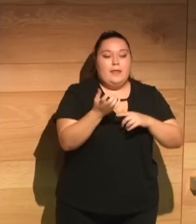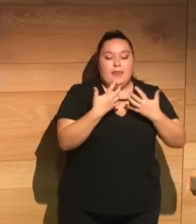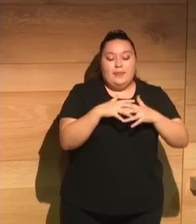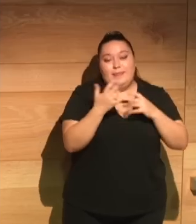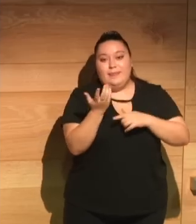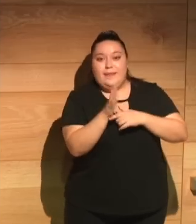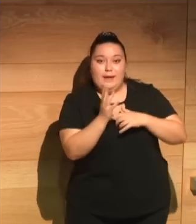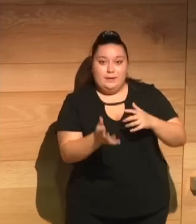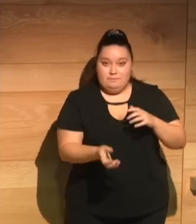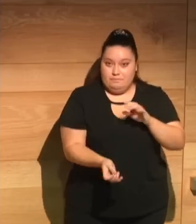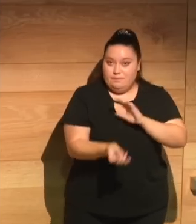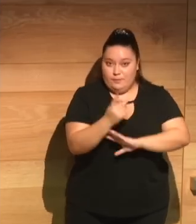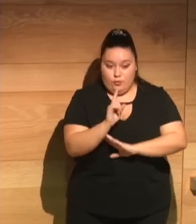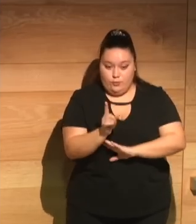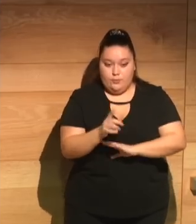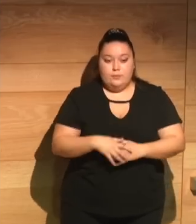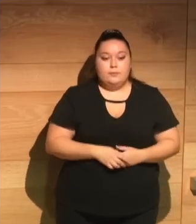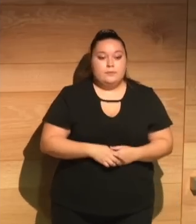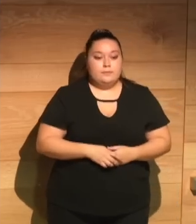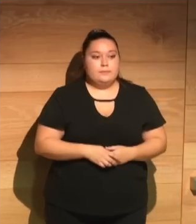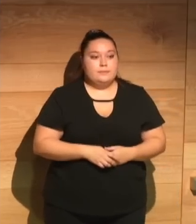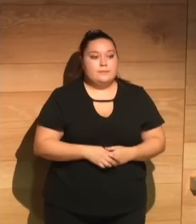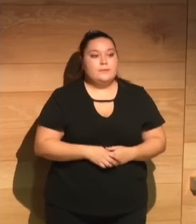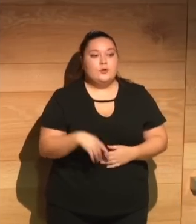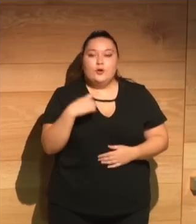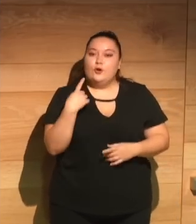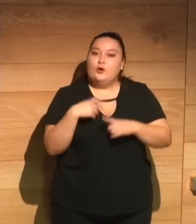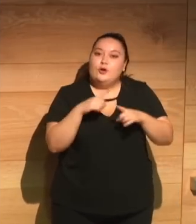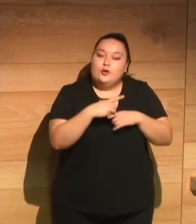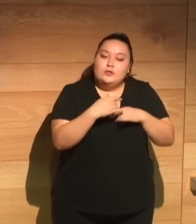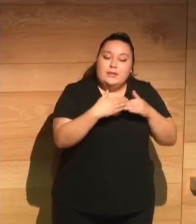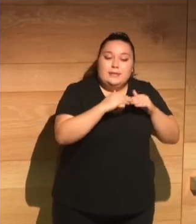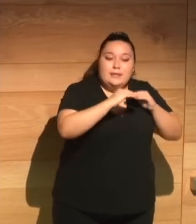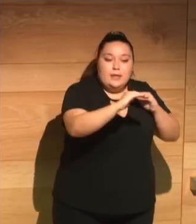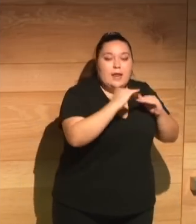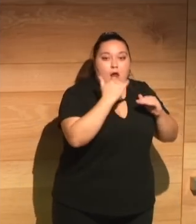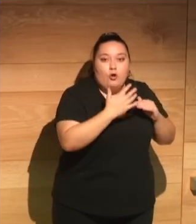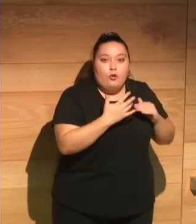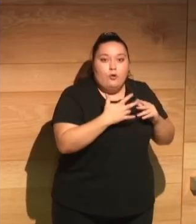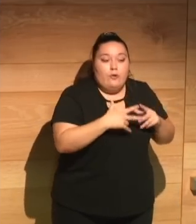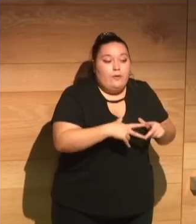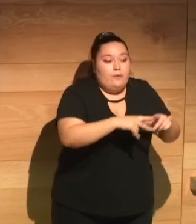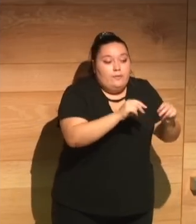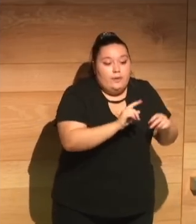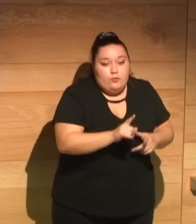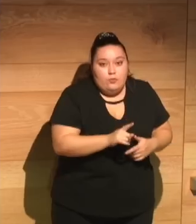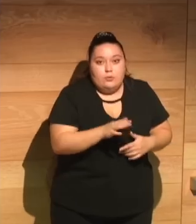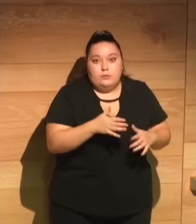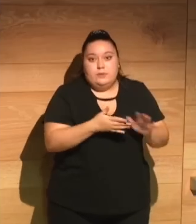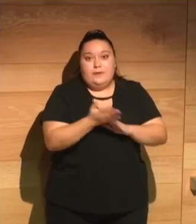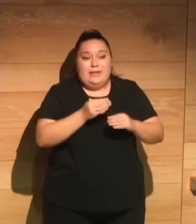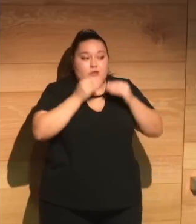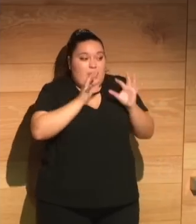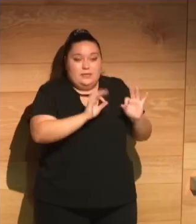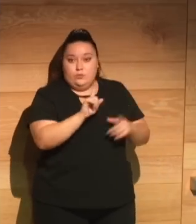cinematógrafo como si fuera la acumulación de hechos lineales con un fin inevitable. Eso no sucede, la historia no